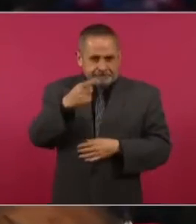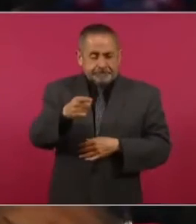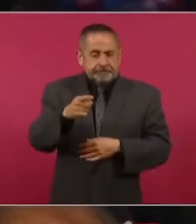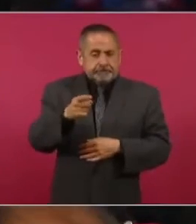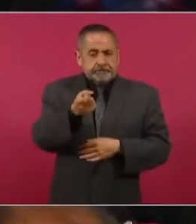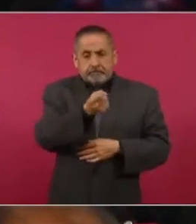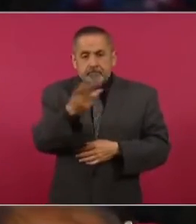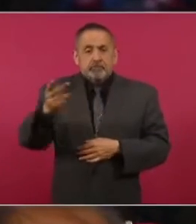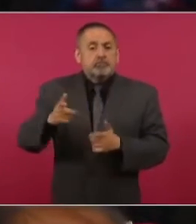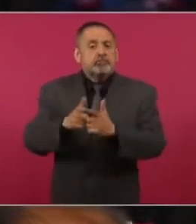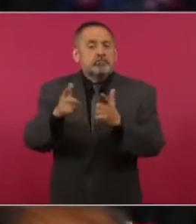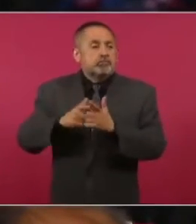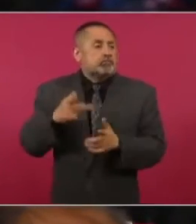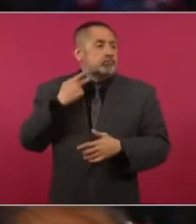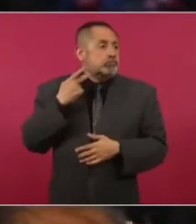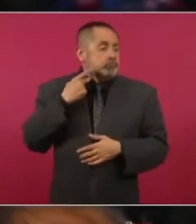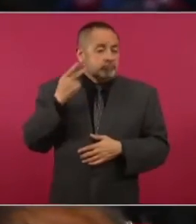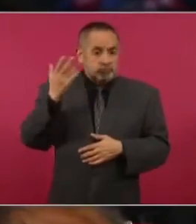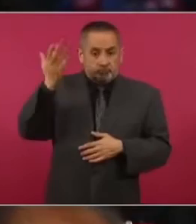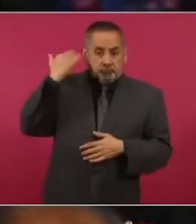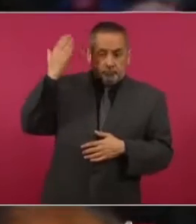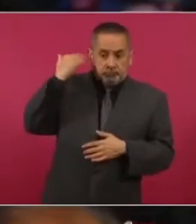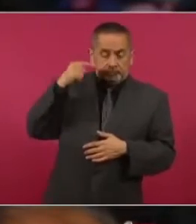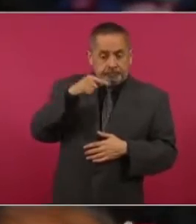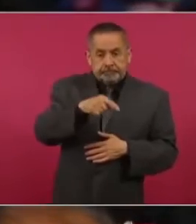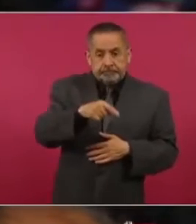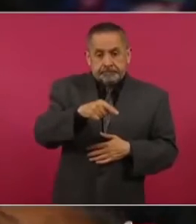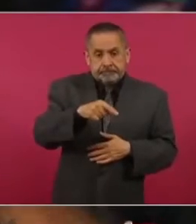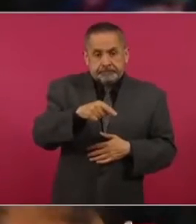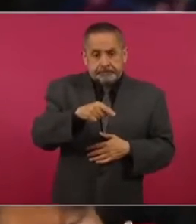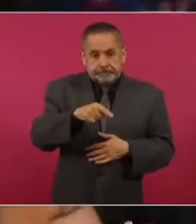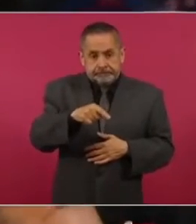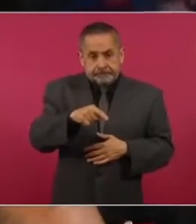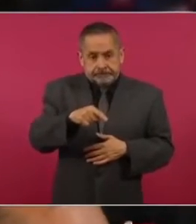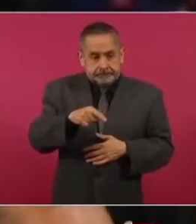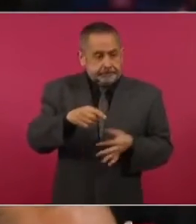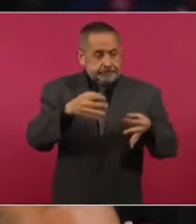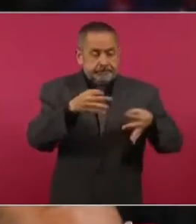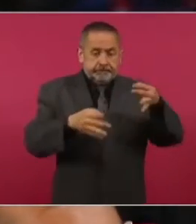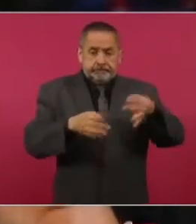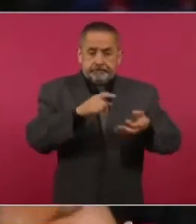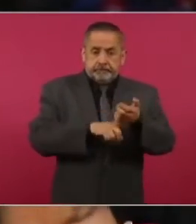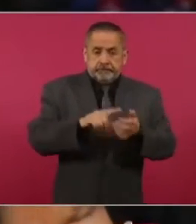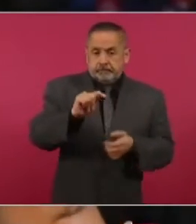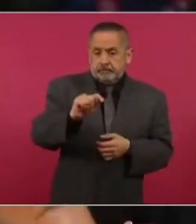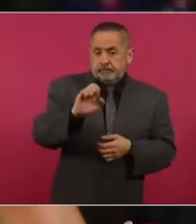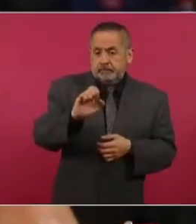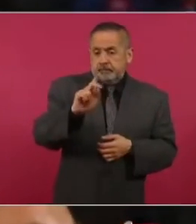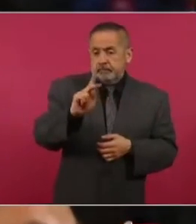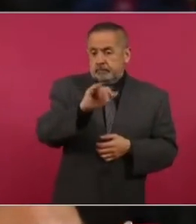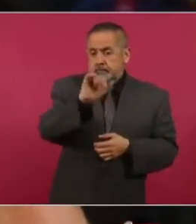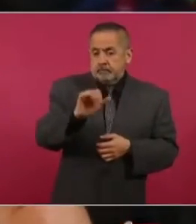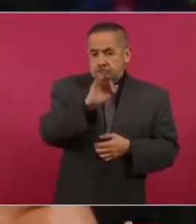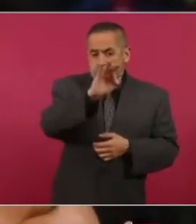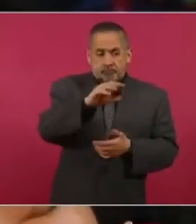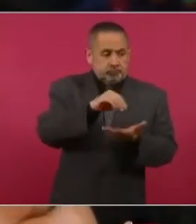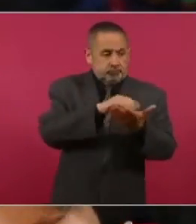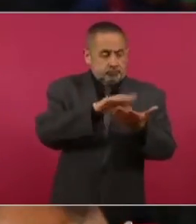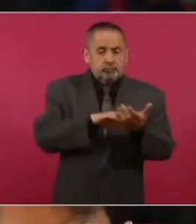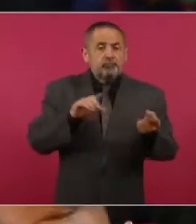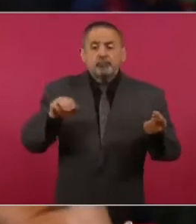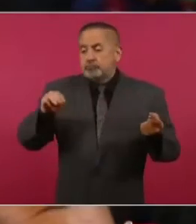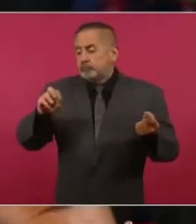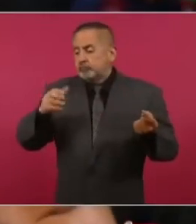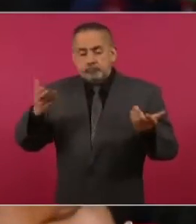políticos estaban obligados por una resolución precisamente del Tribunal Electoral y que había promovido Morena, para